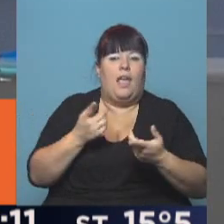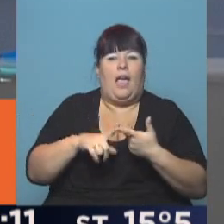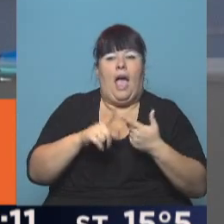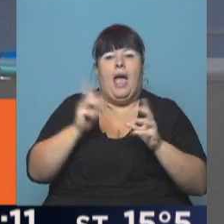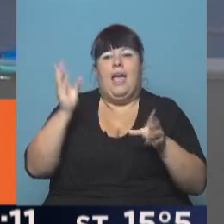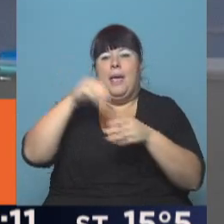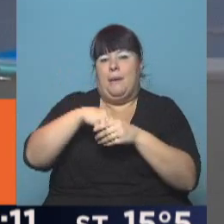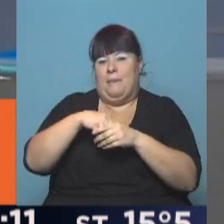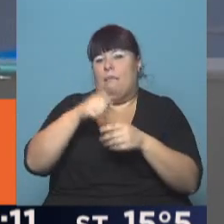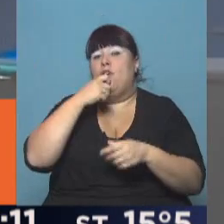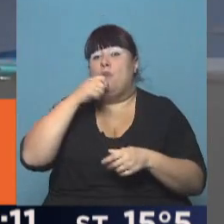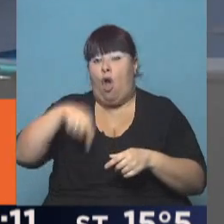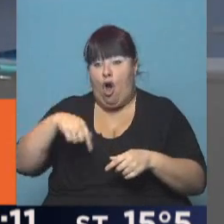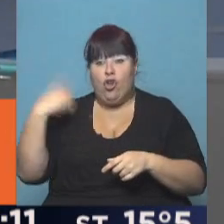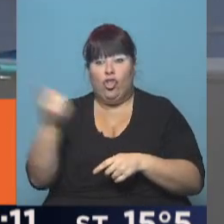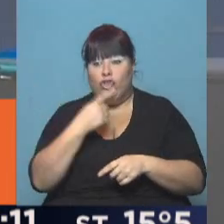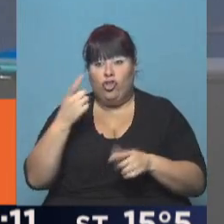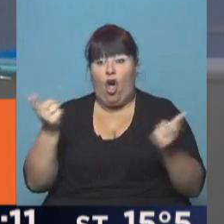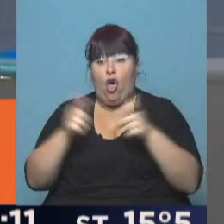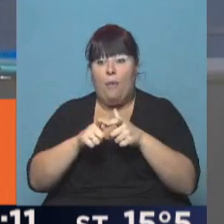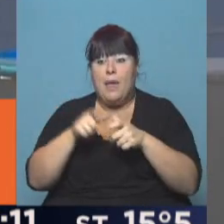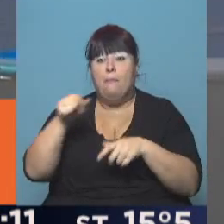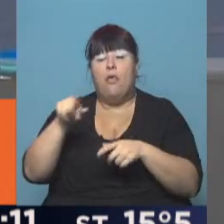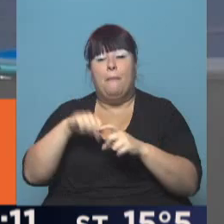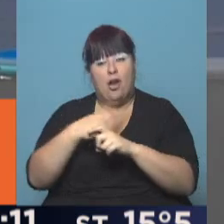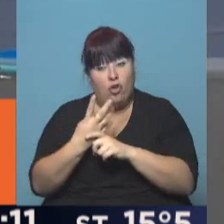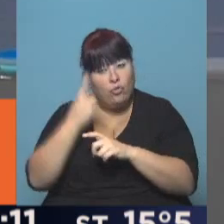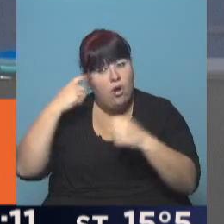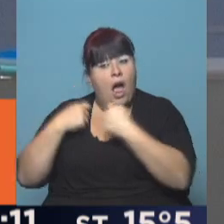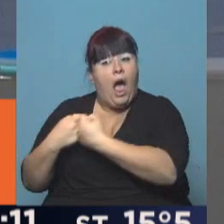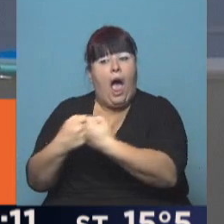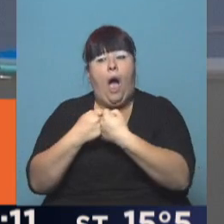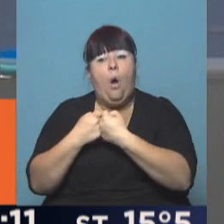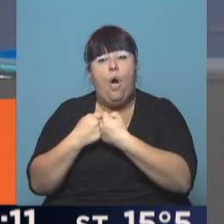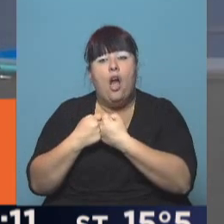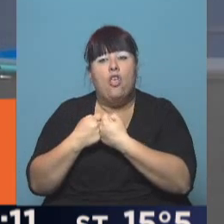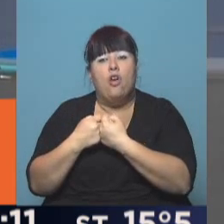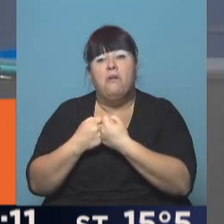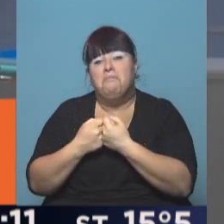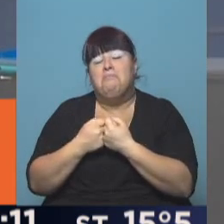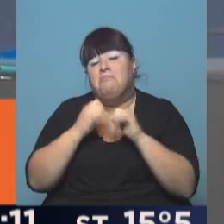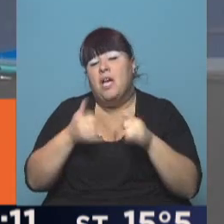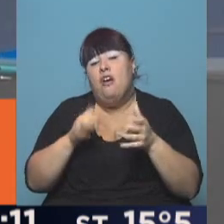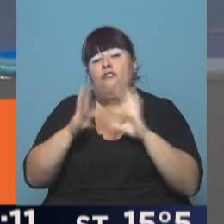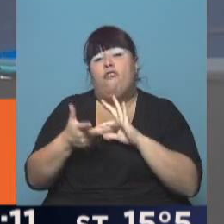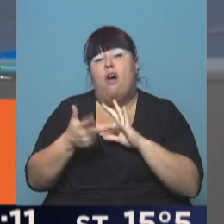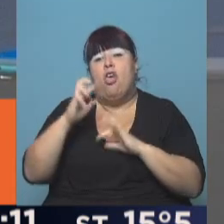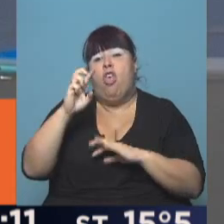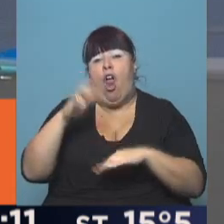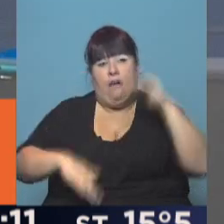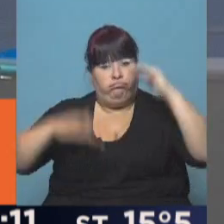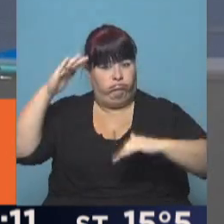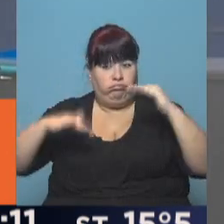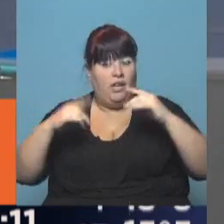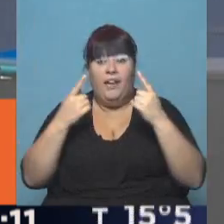los miembros plenos. Por ejemplo, hoy todos los miembros plenos del Mercosur compartimos un tipo de cambio flotante.